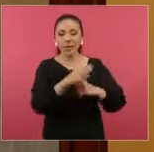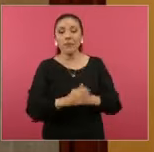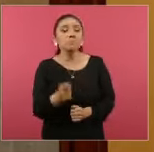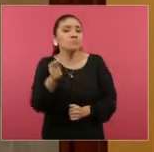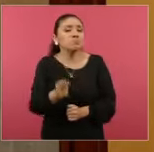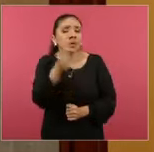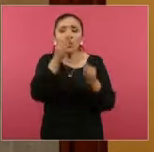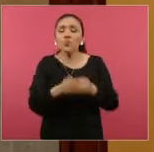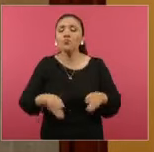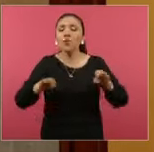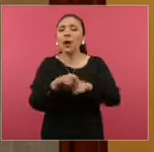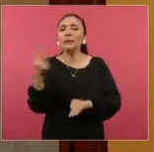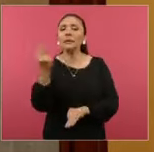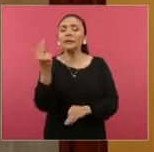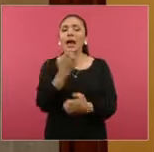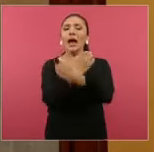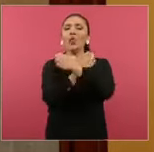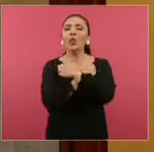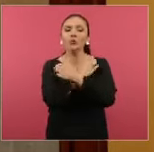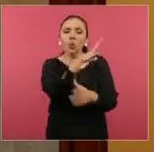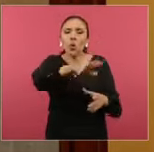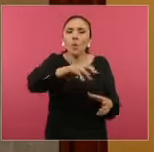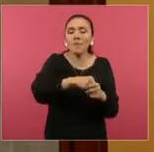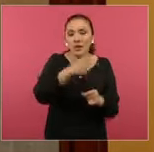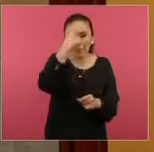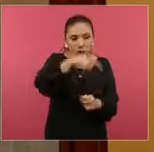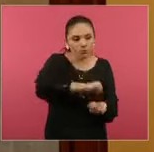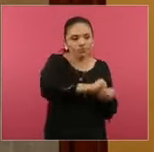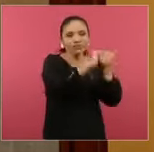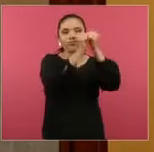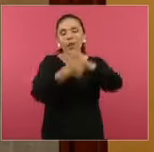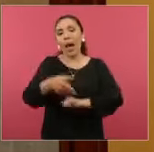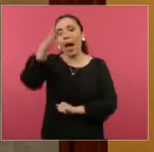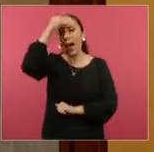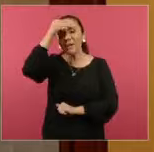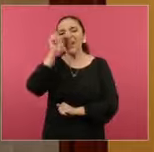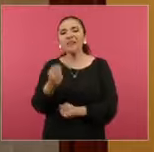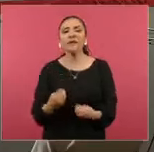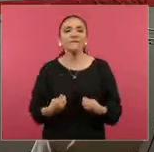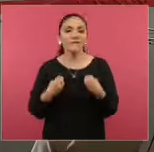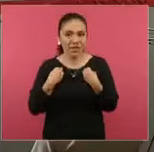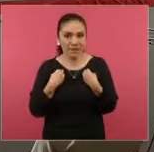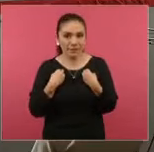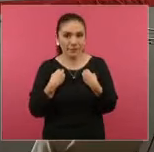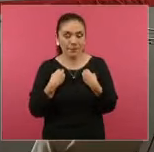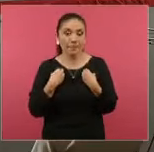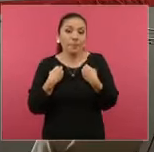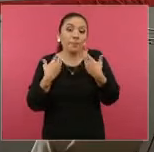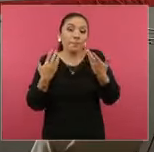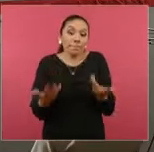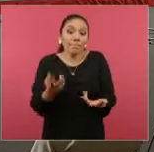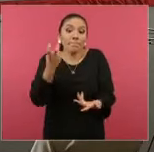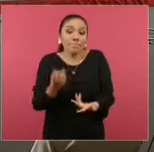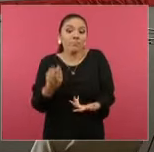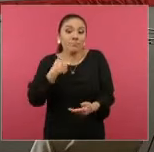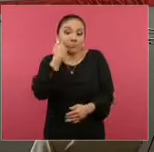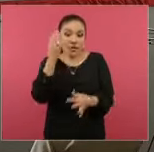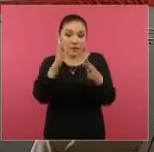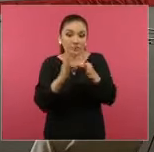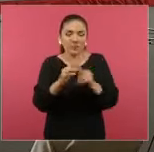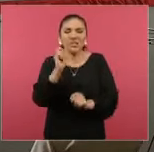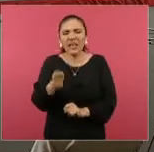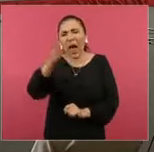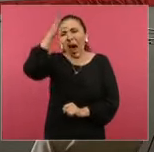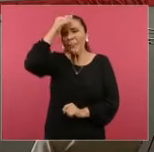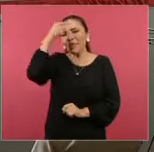una educación integral que los guíe a aprender para la vida. Y yo quiero detenerme un poco en esta noción de aprender